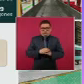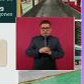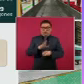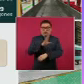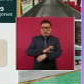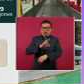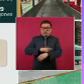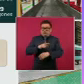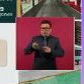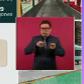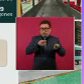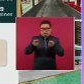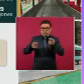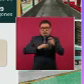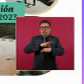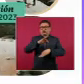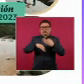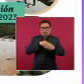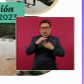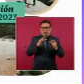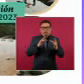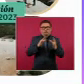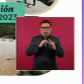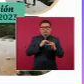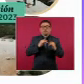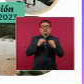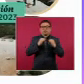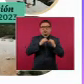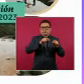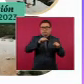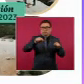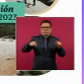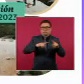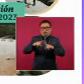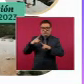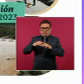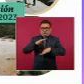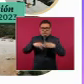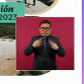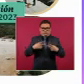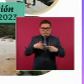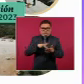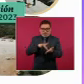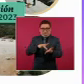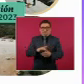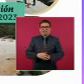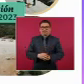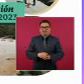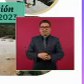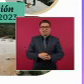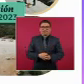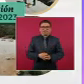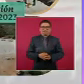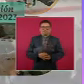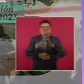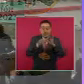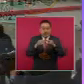con todas las instancias y se cuenta con el apoyo del pueblo. Es cuanto, presidente.